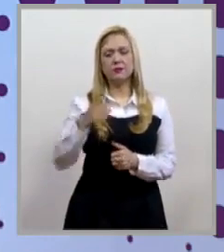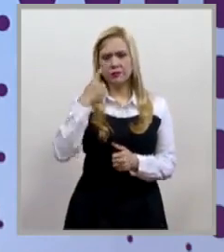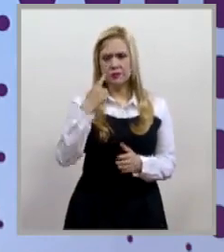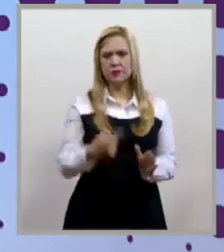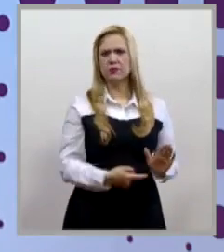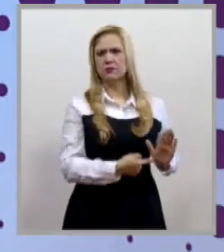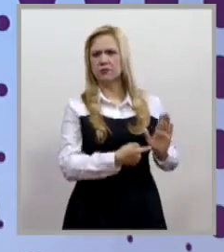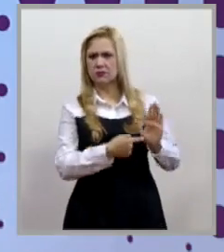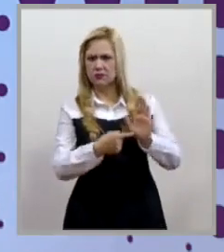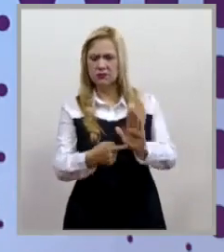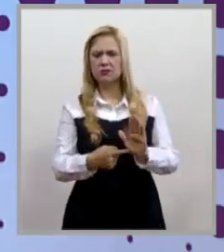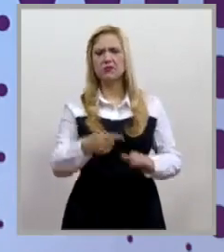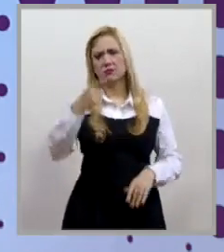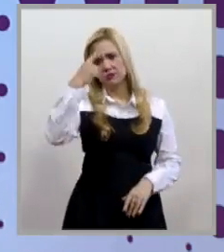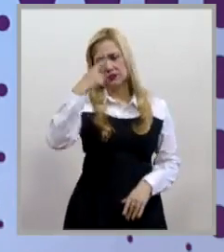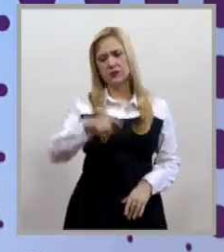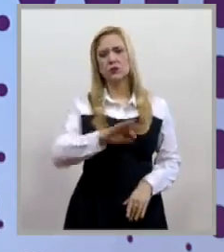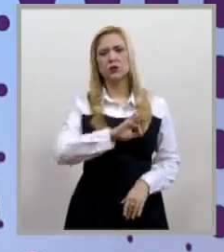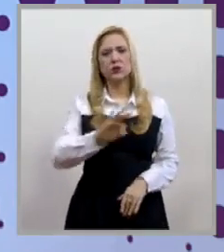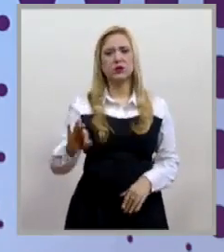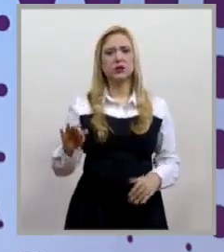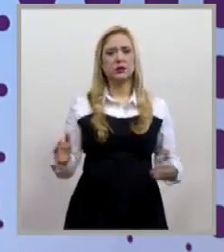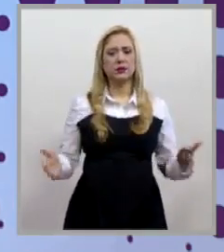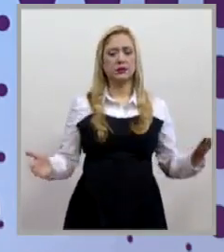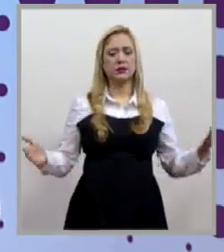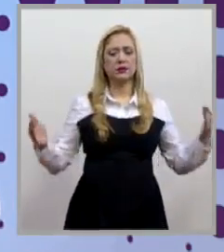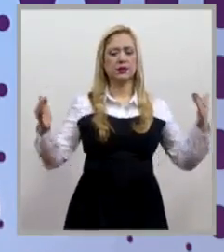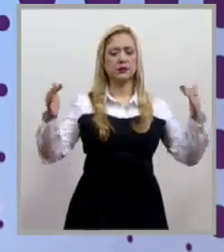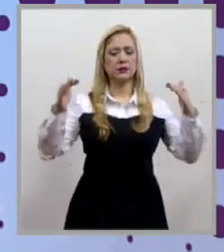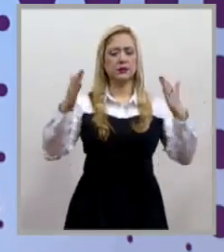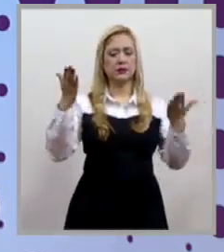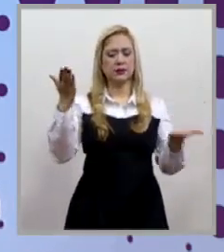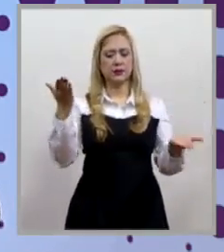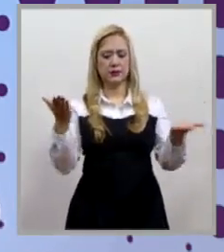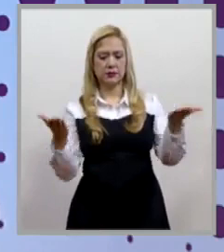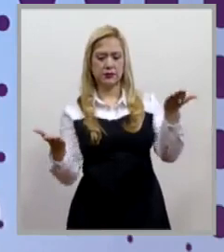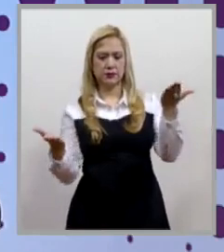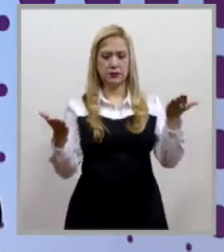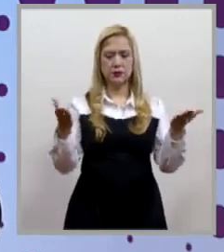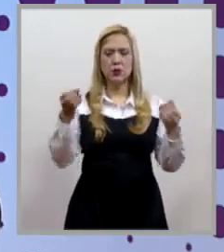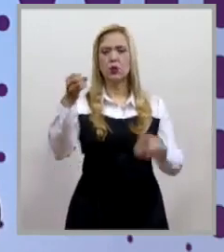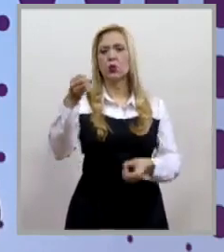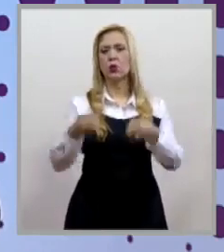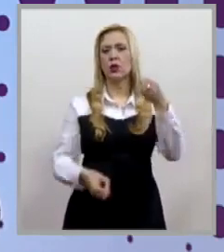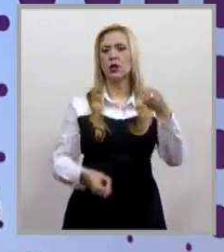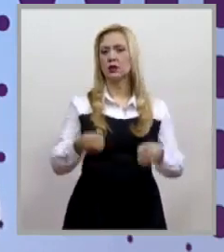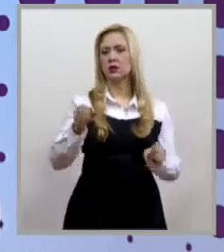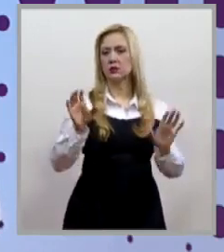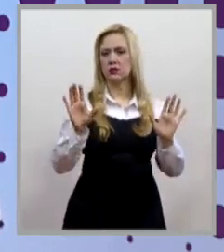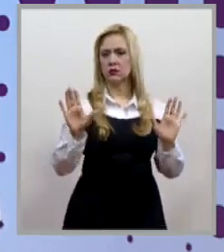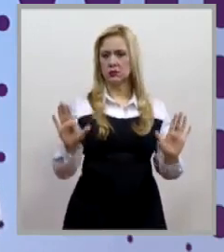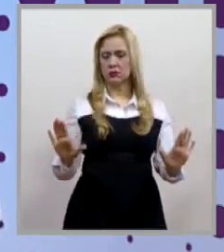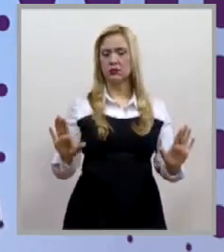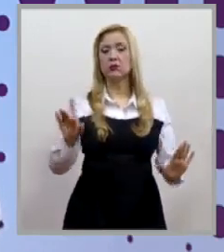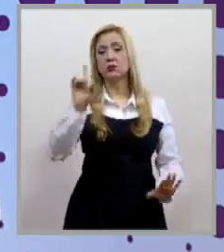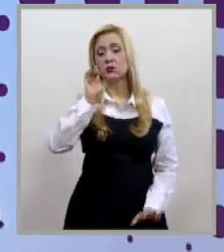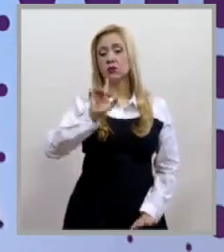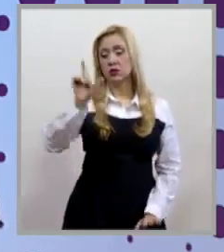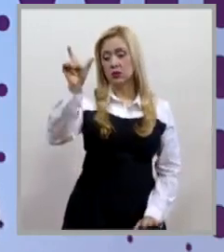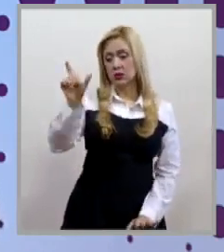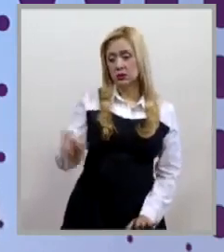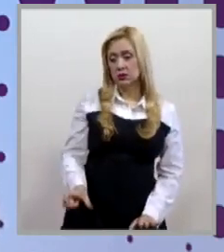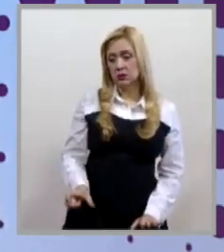con el ánimo de generar un equilibrio en el juicio. Juzgar con perspectiva de género ha sido un